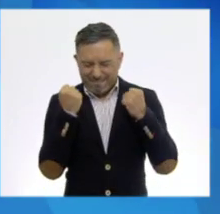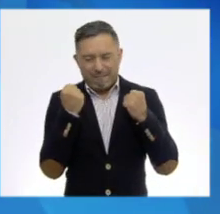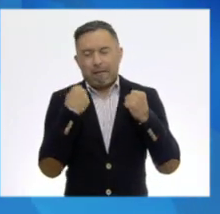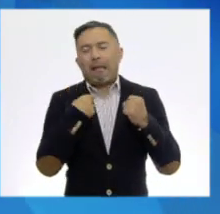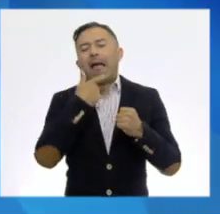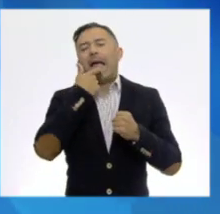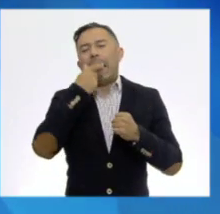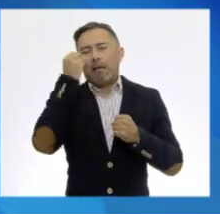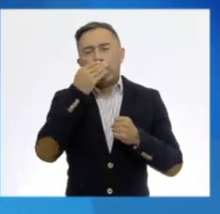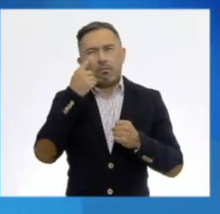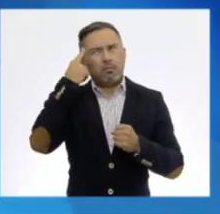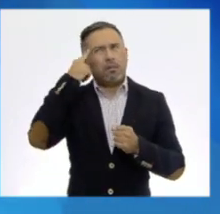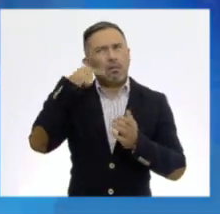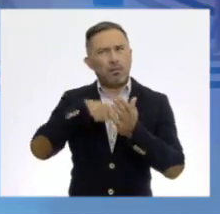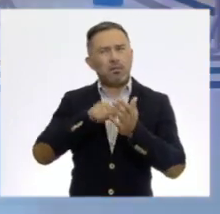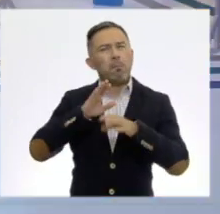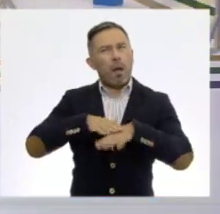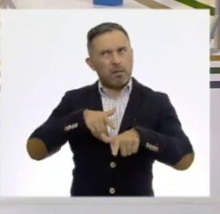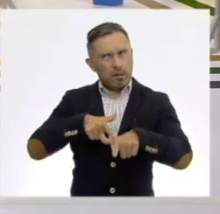molestándote.